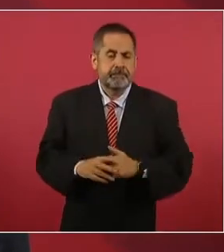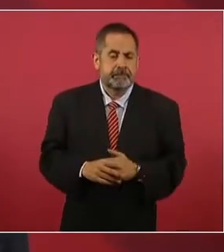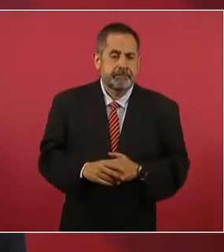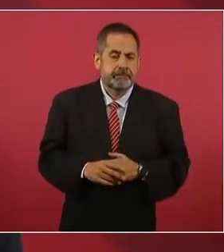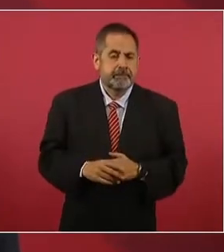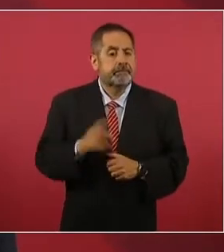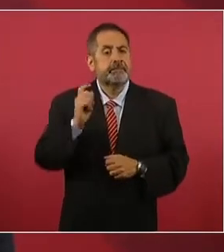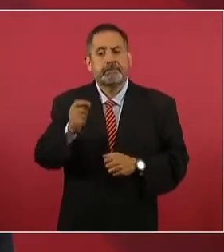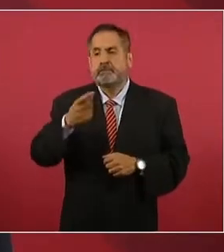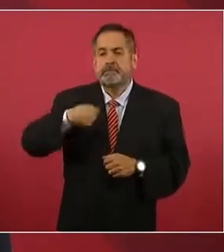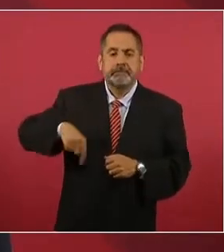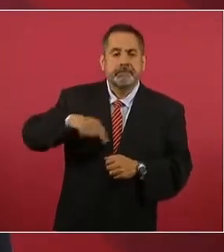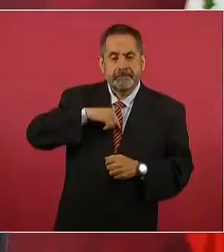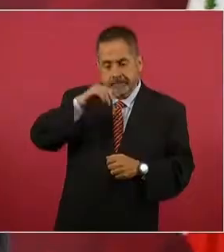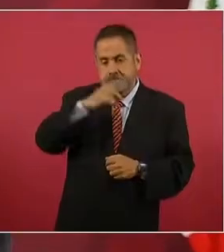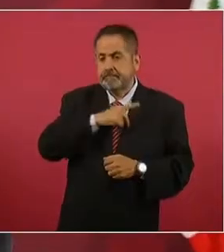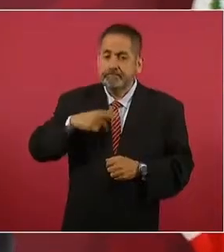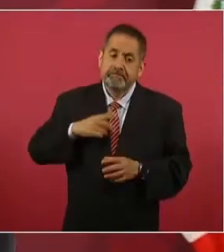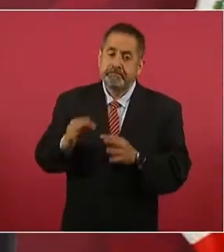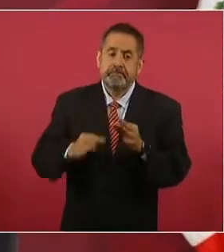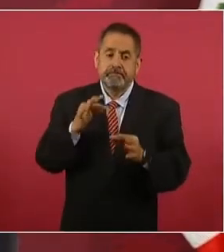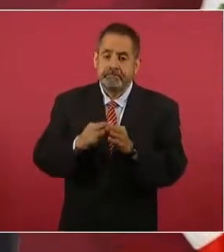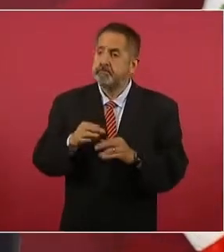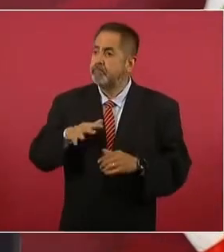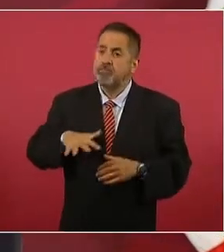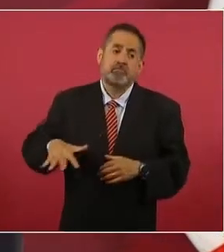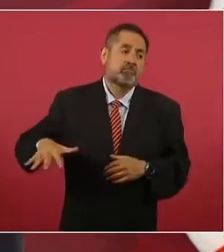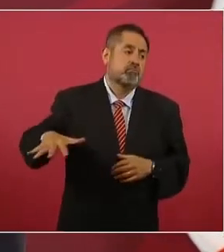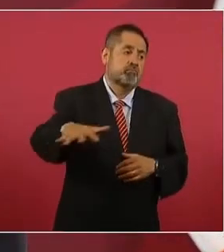nos obliga a todos a cumplir.